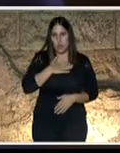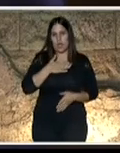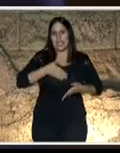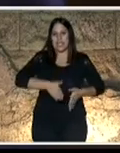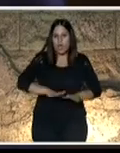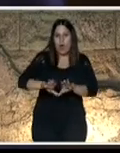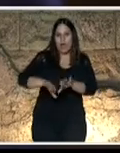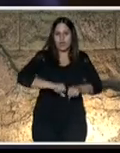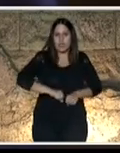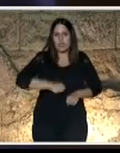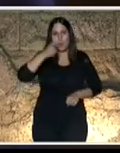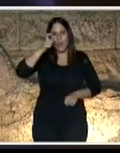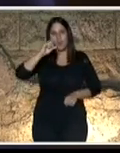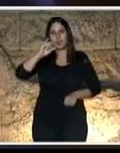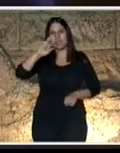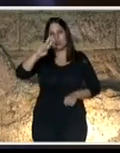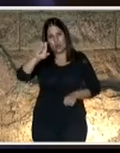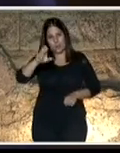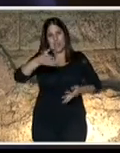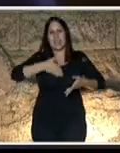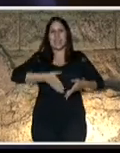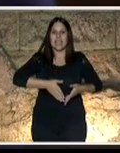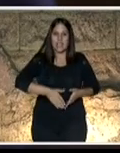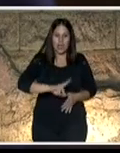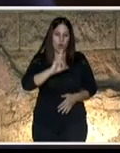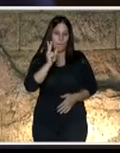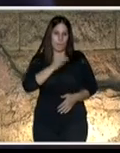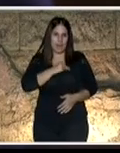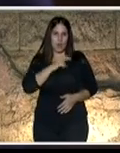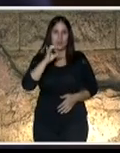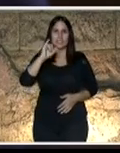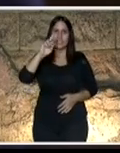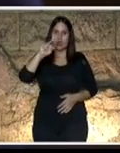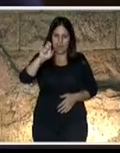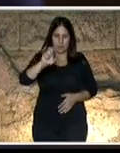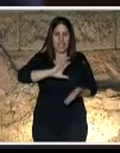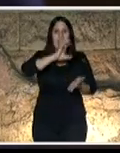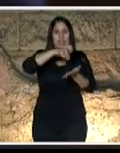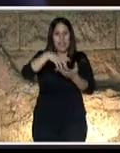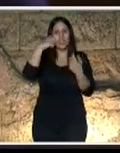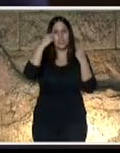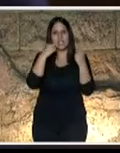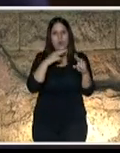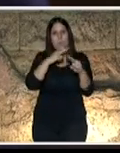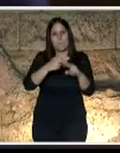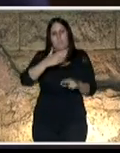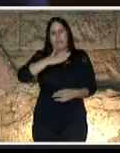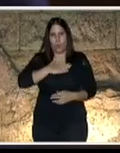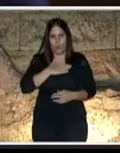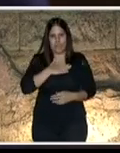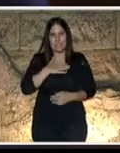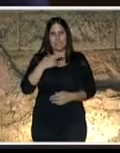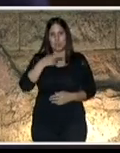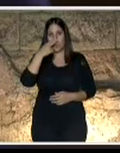Siruela? Hijo predilecto de Siruela. El centro de salud lleva mi nombre. Y cuando un visitante